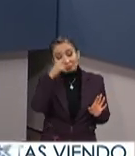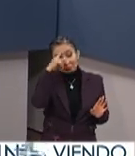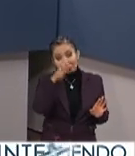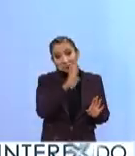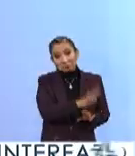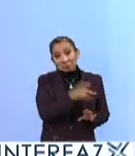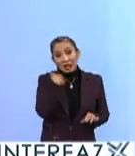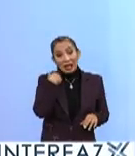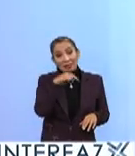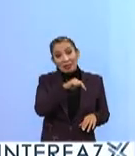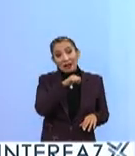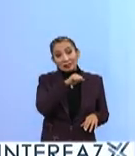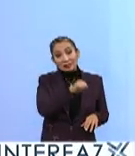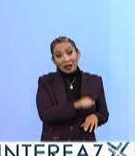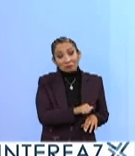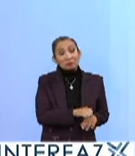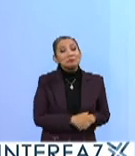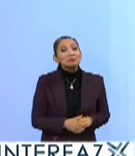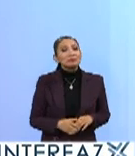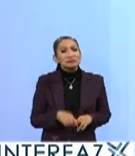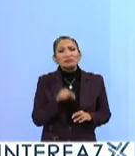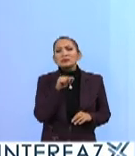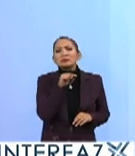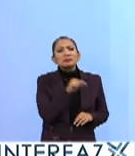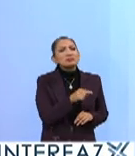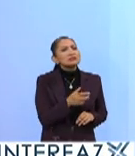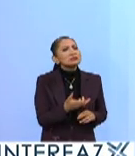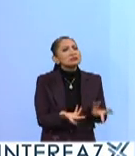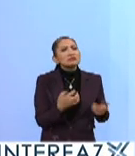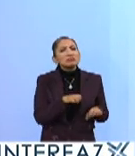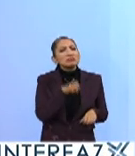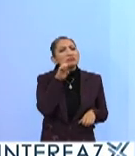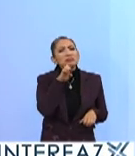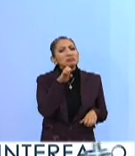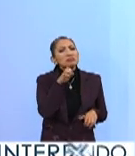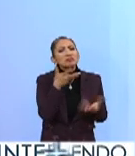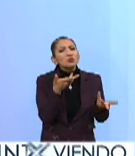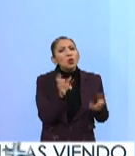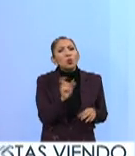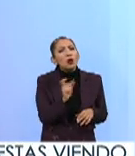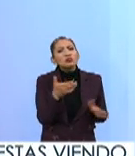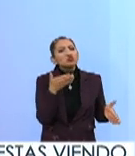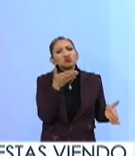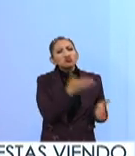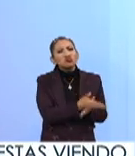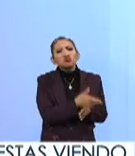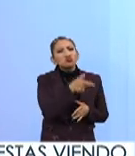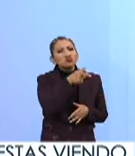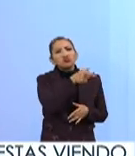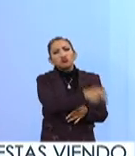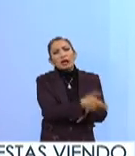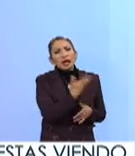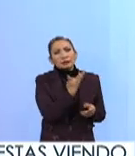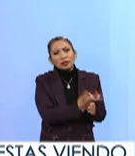también se encuentra allá en la NASA. Él, ¿a qué edad o cuándo se fue allá a los Estados